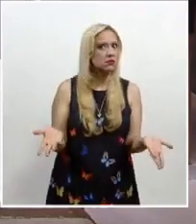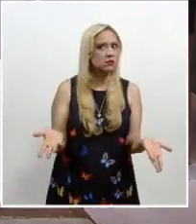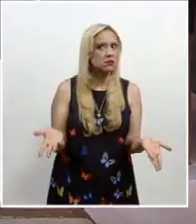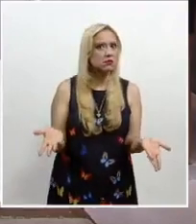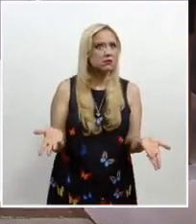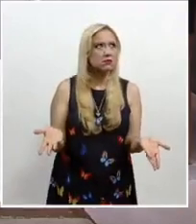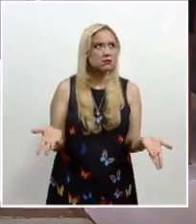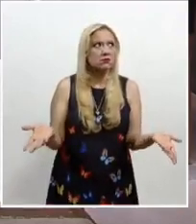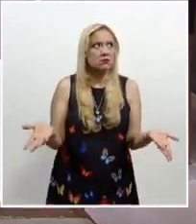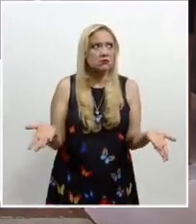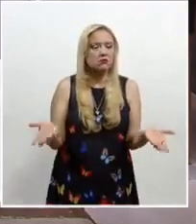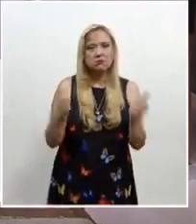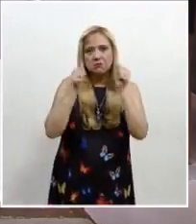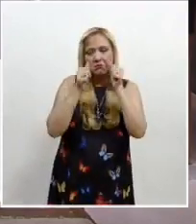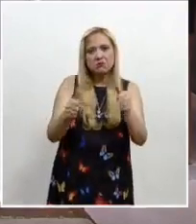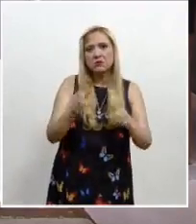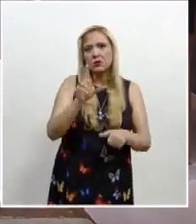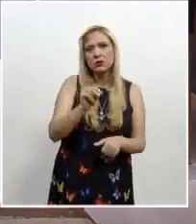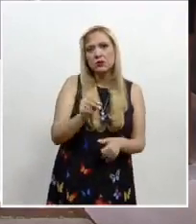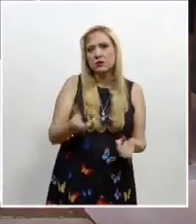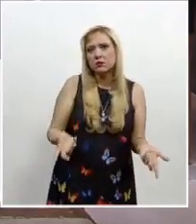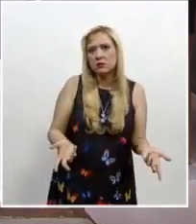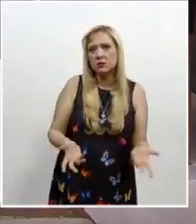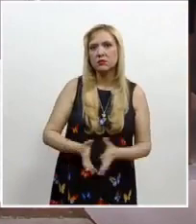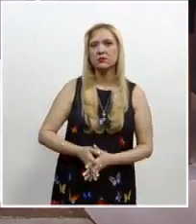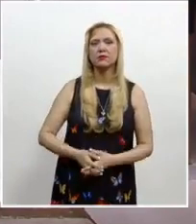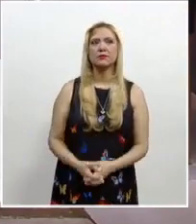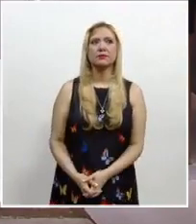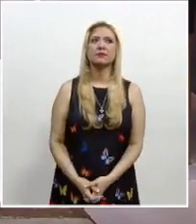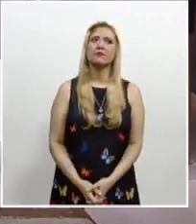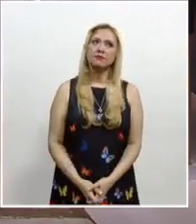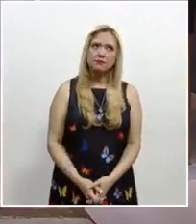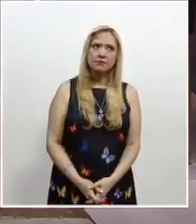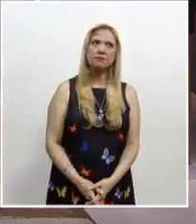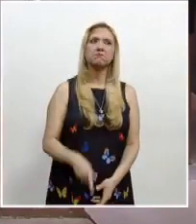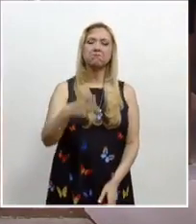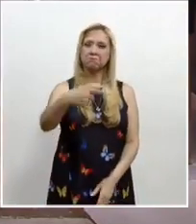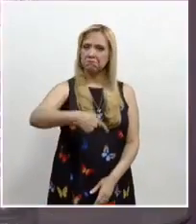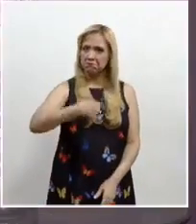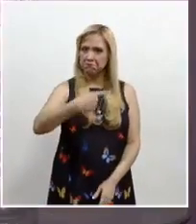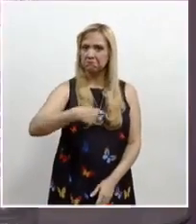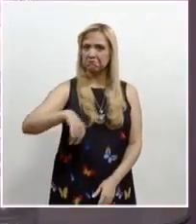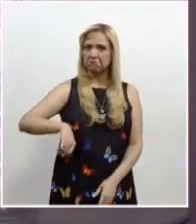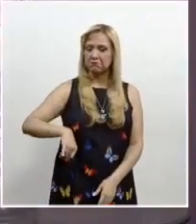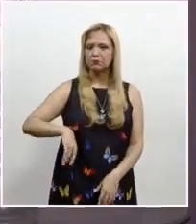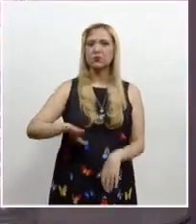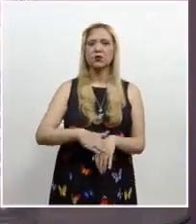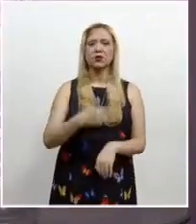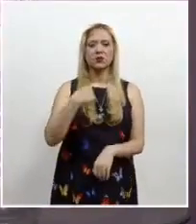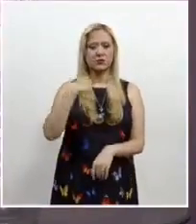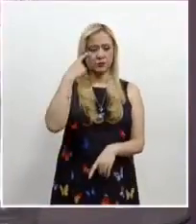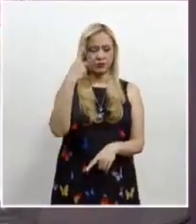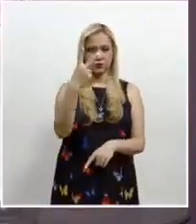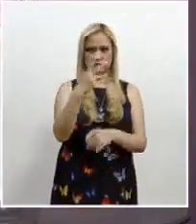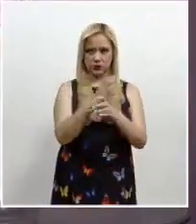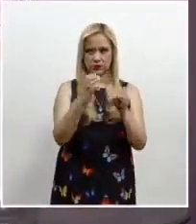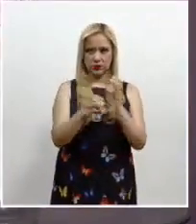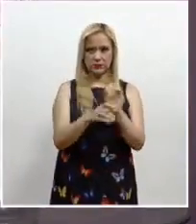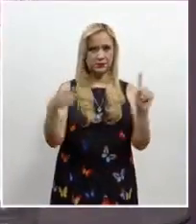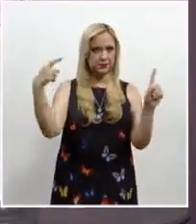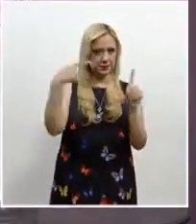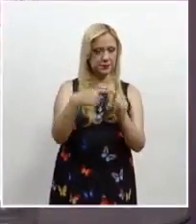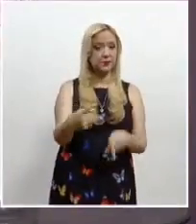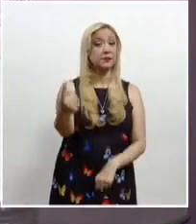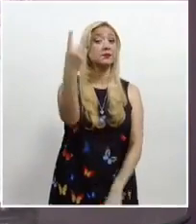están dando esa atención de calidad. Mira, me gusta tu pregunta porque me permite abordar dos cosas. Una,